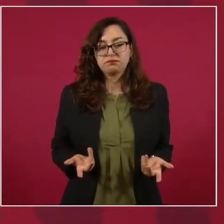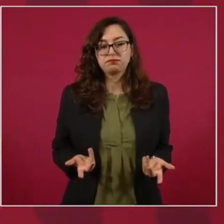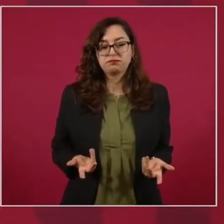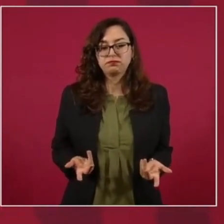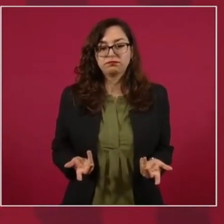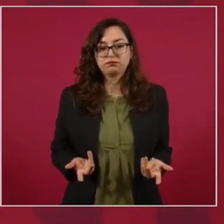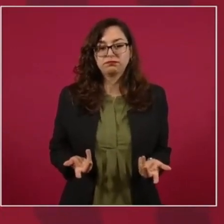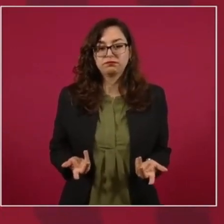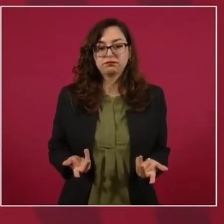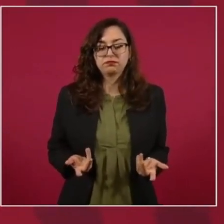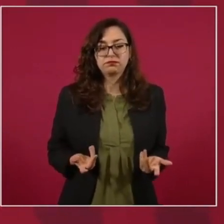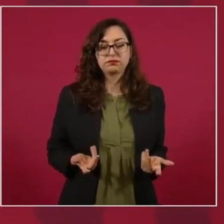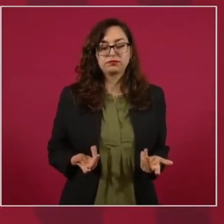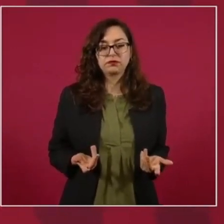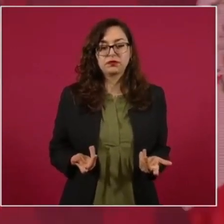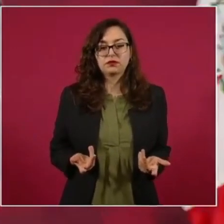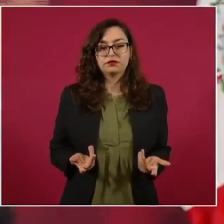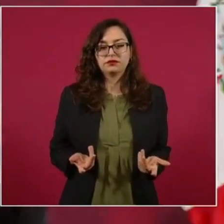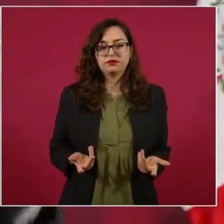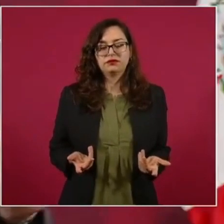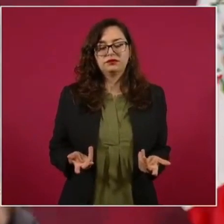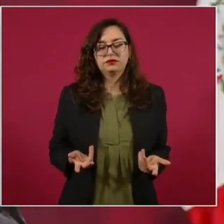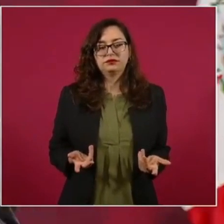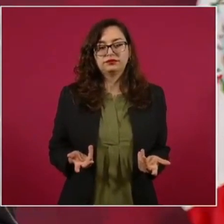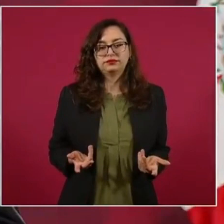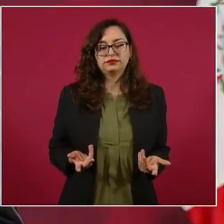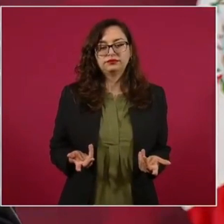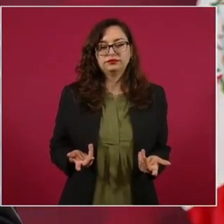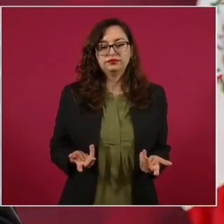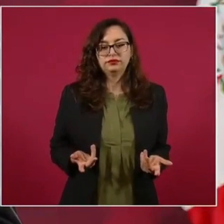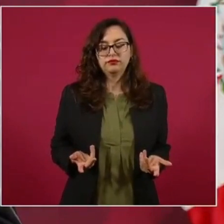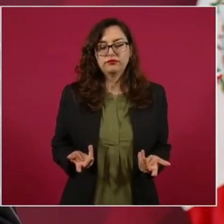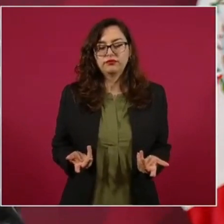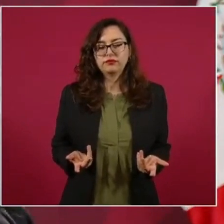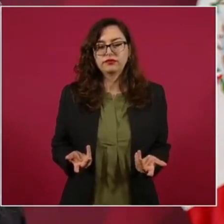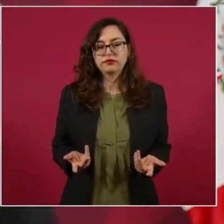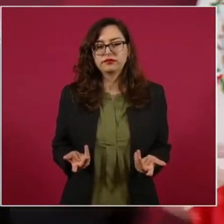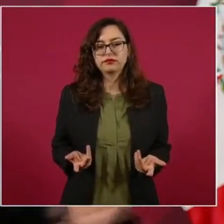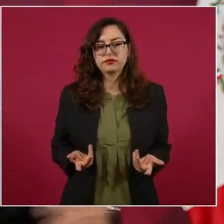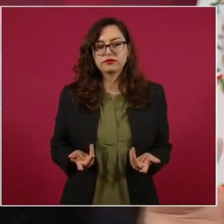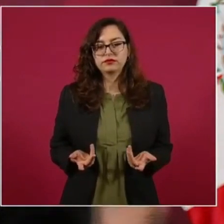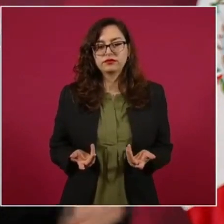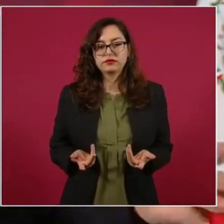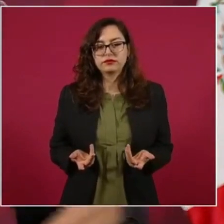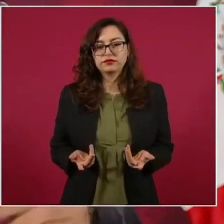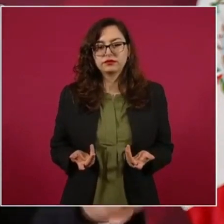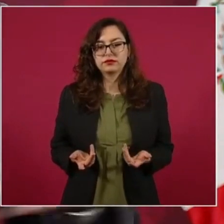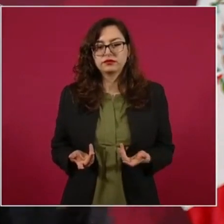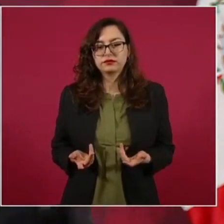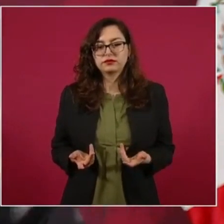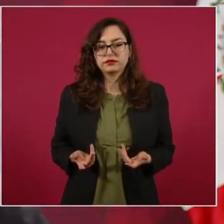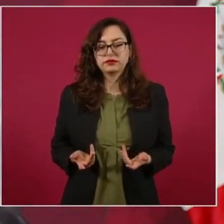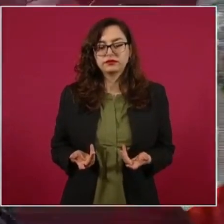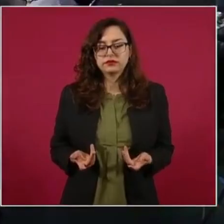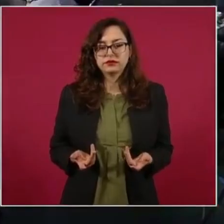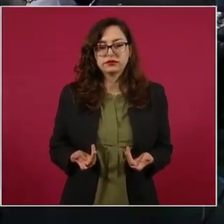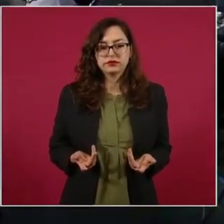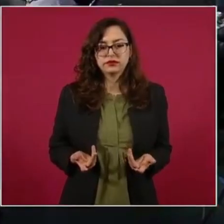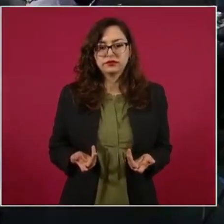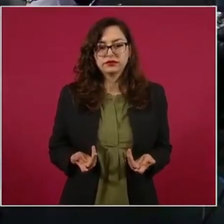de manera muy vulgar se descalifica